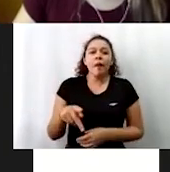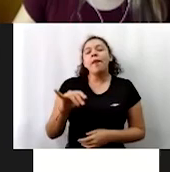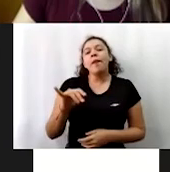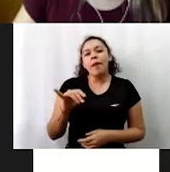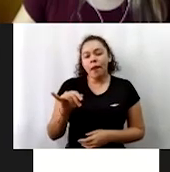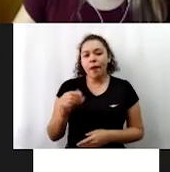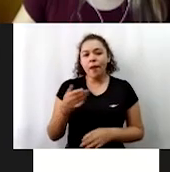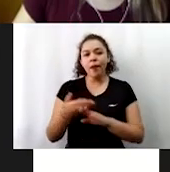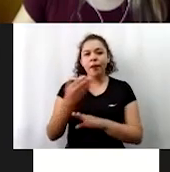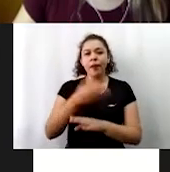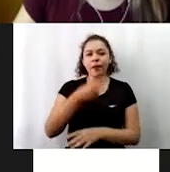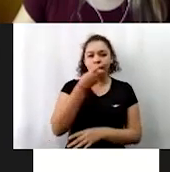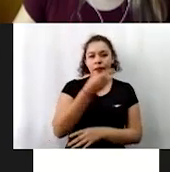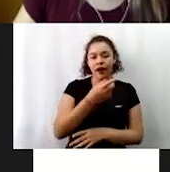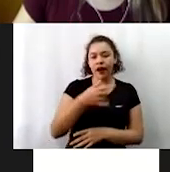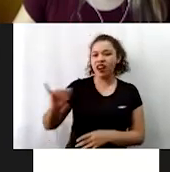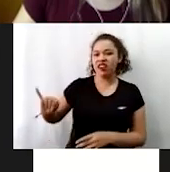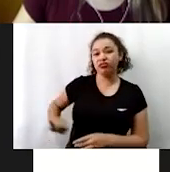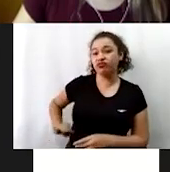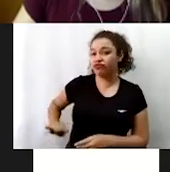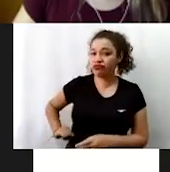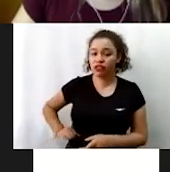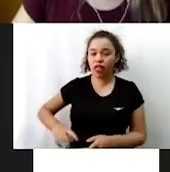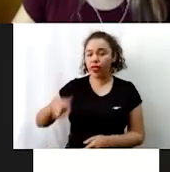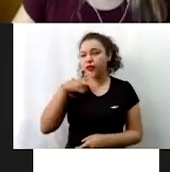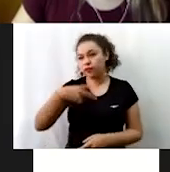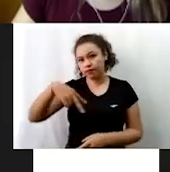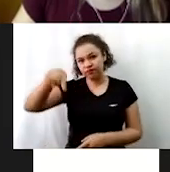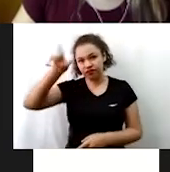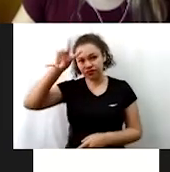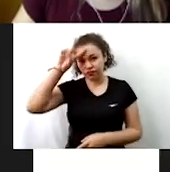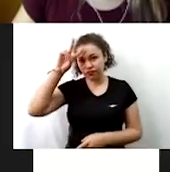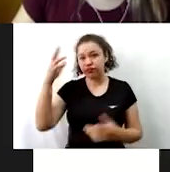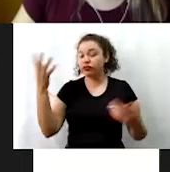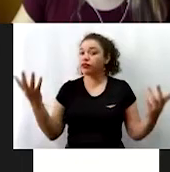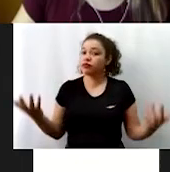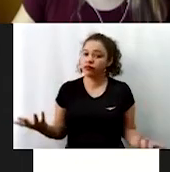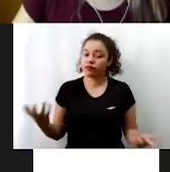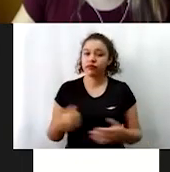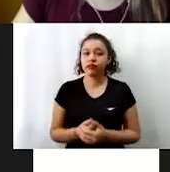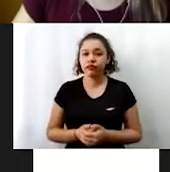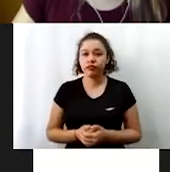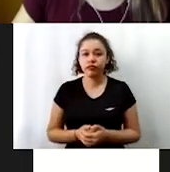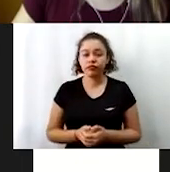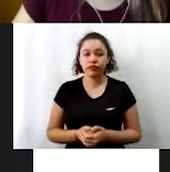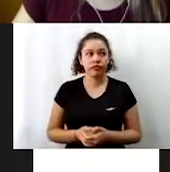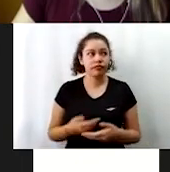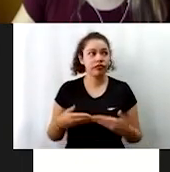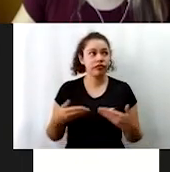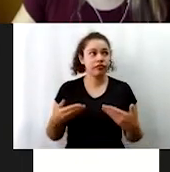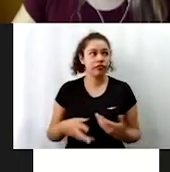mencionado, es desinterés, ignorancia, pues un punto que finalmente pues no,